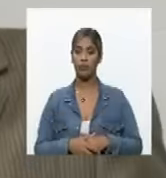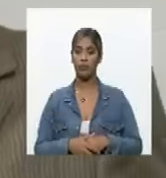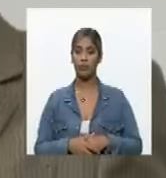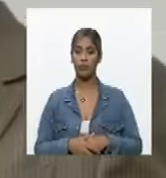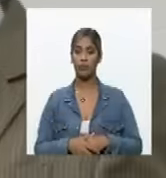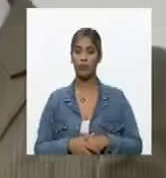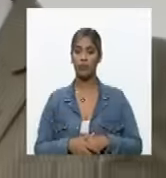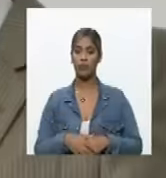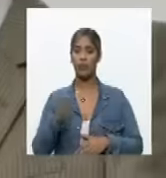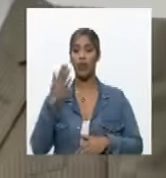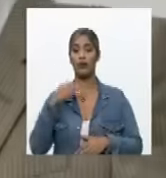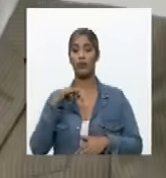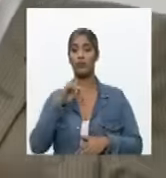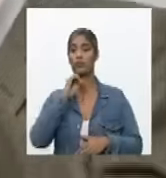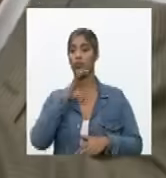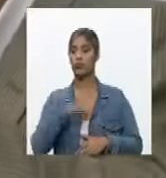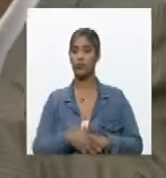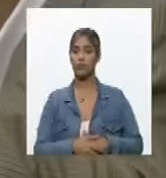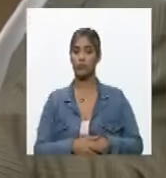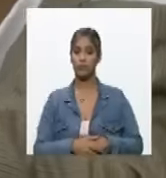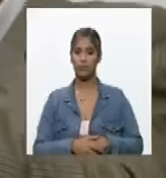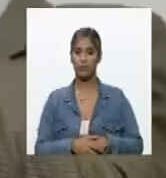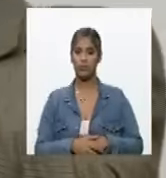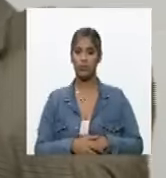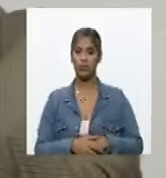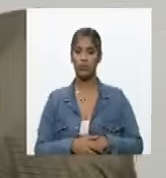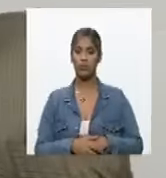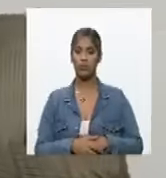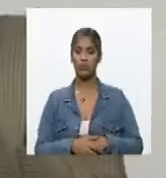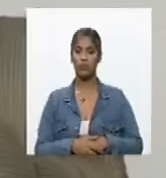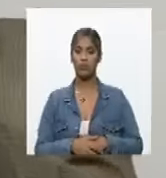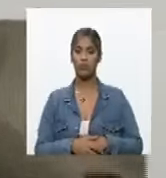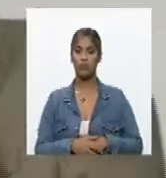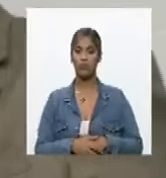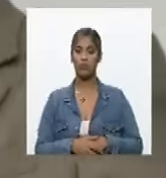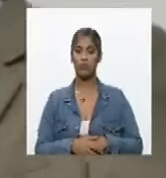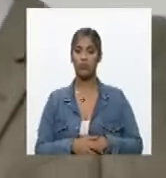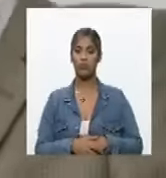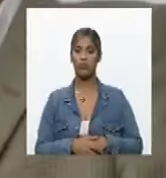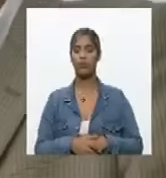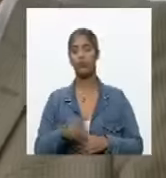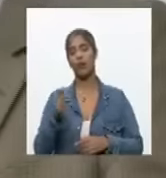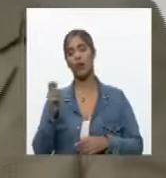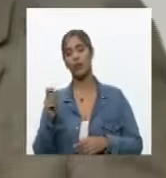de la Cuarta, República. Américo Silva.